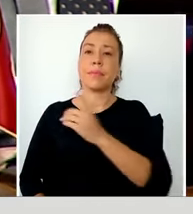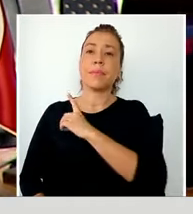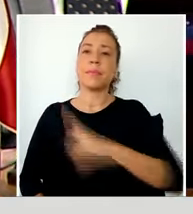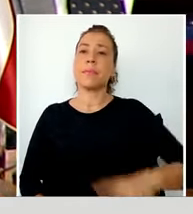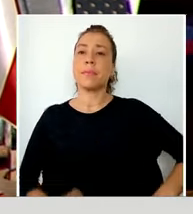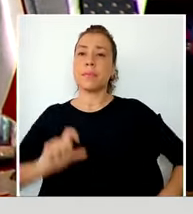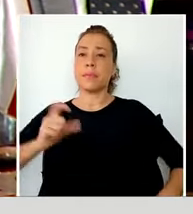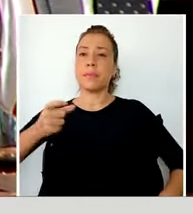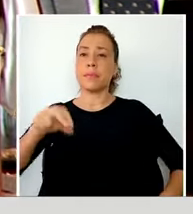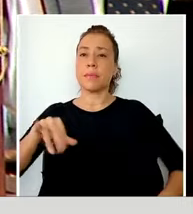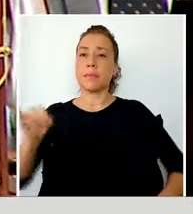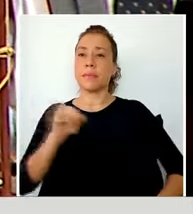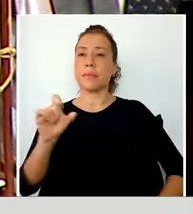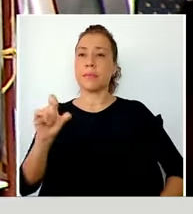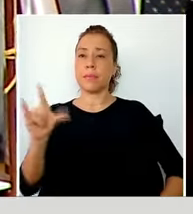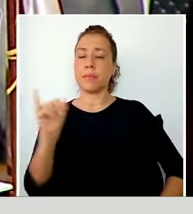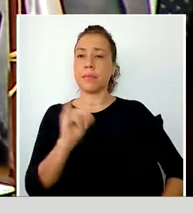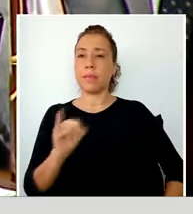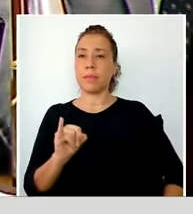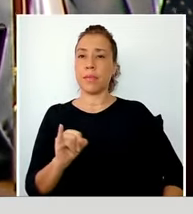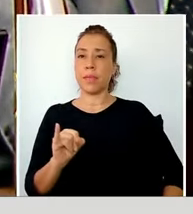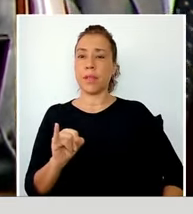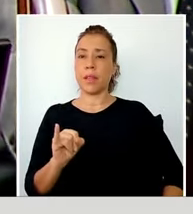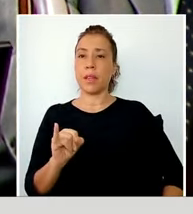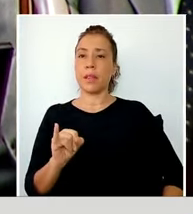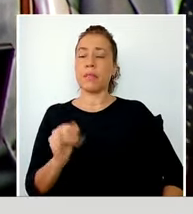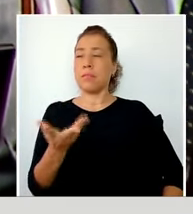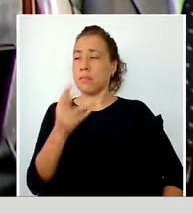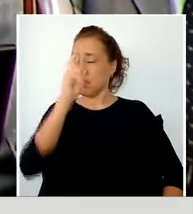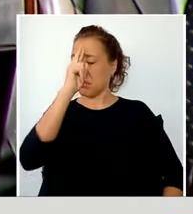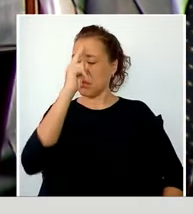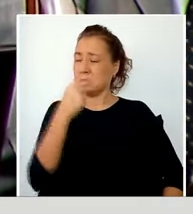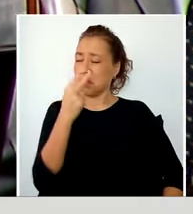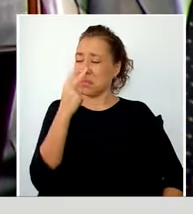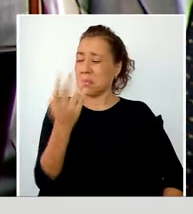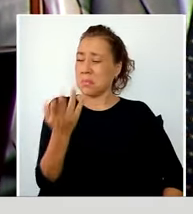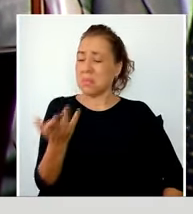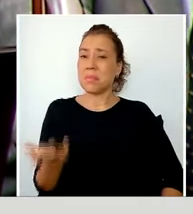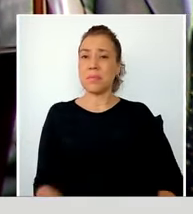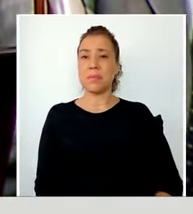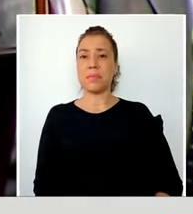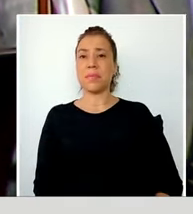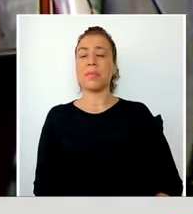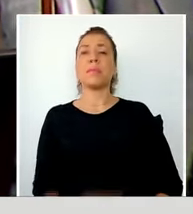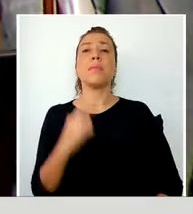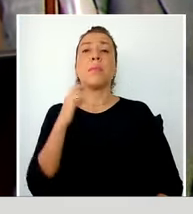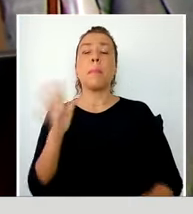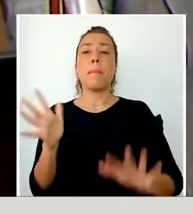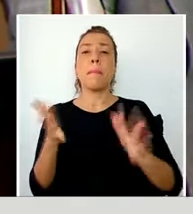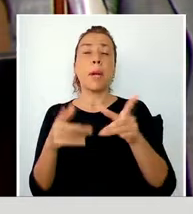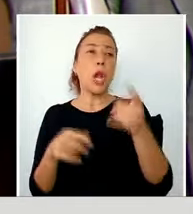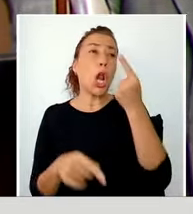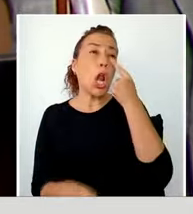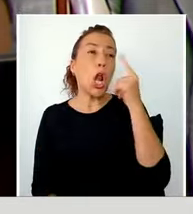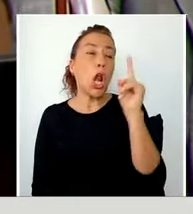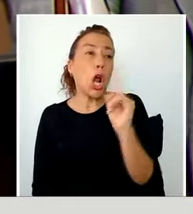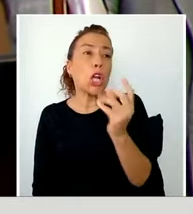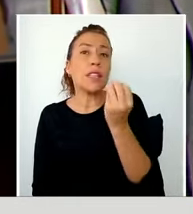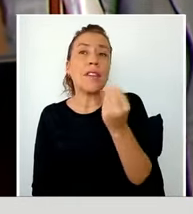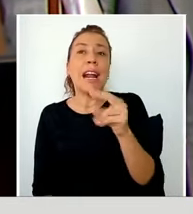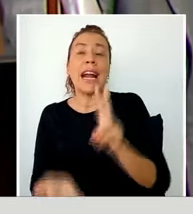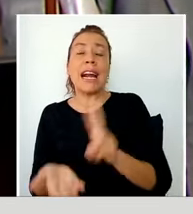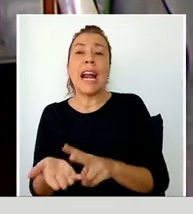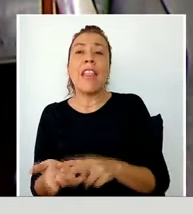su intermedio presidenta llama la atención llama la atención porque pareciera que no conoce muy bien la la realidad de quienes